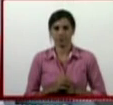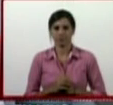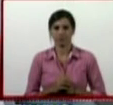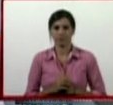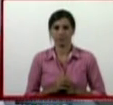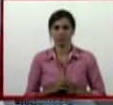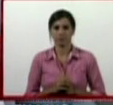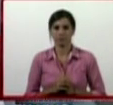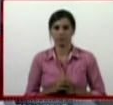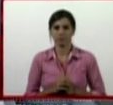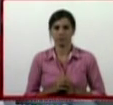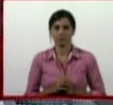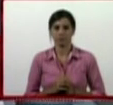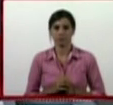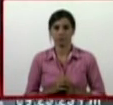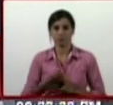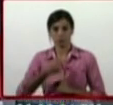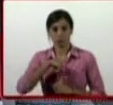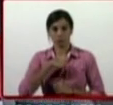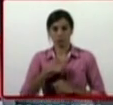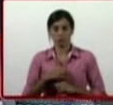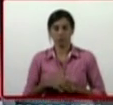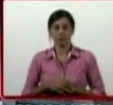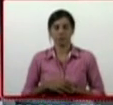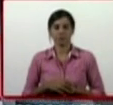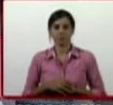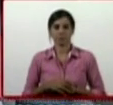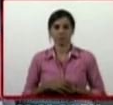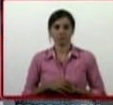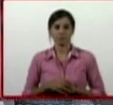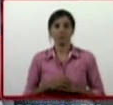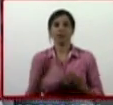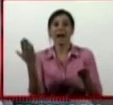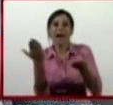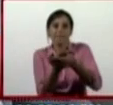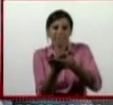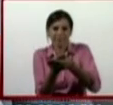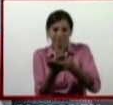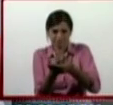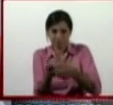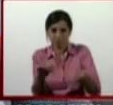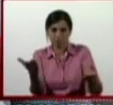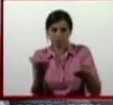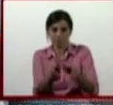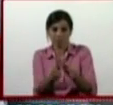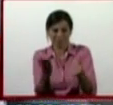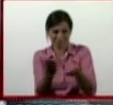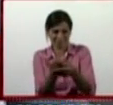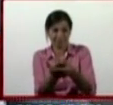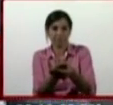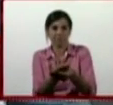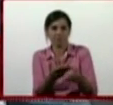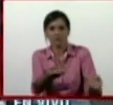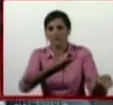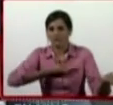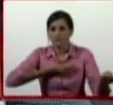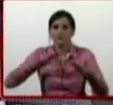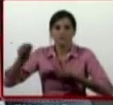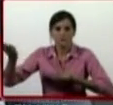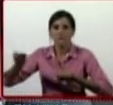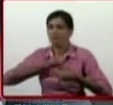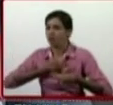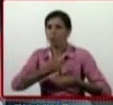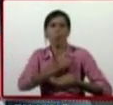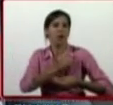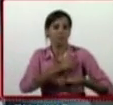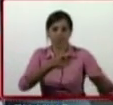Allí nosotros estuvimos recibiendo carpetas de todo tipo. Y yo